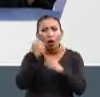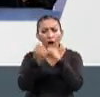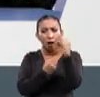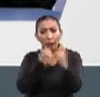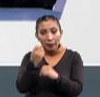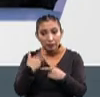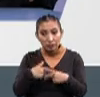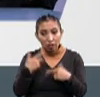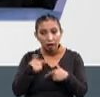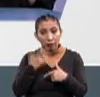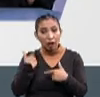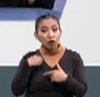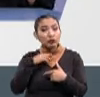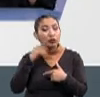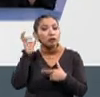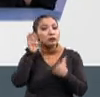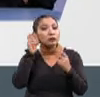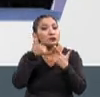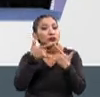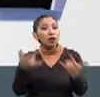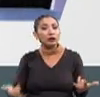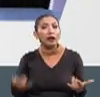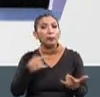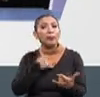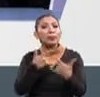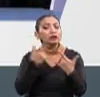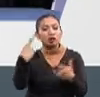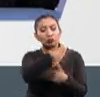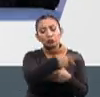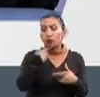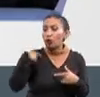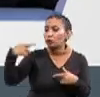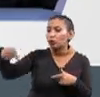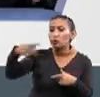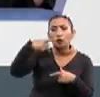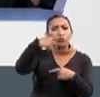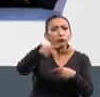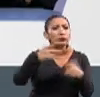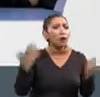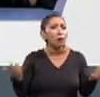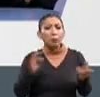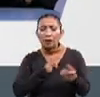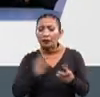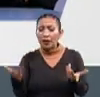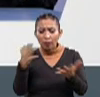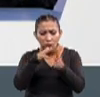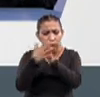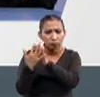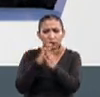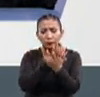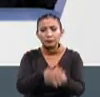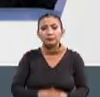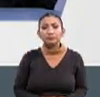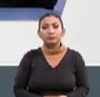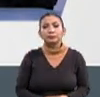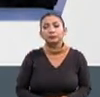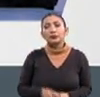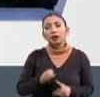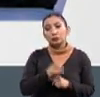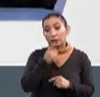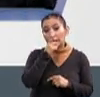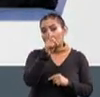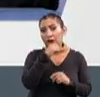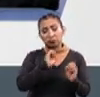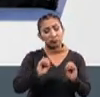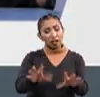de un compositor, pues estamos contando una historia. Puede ser la historia de él, puede ser la historia tuya, o puede ser una mezcla de ambas, ¿no? Entonces yo diría